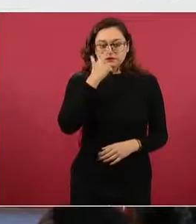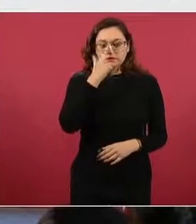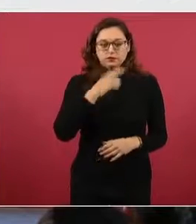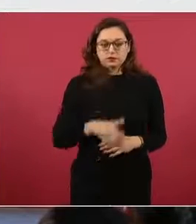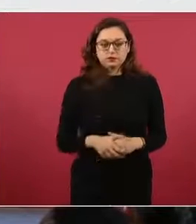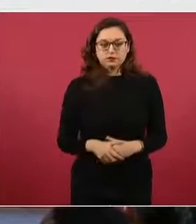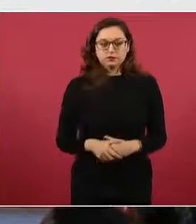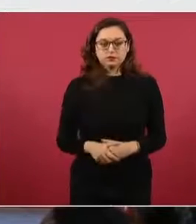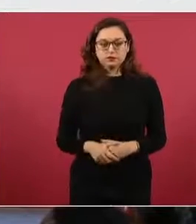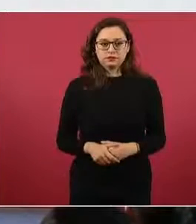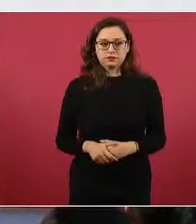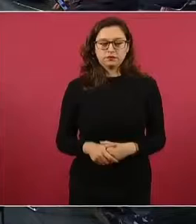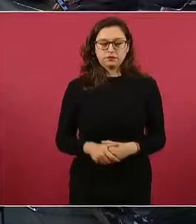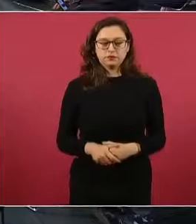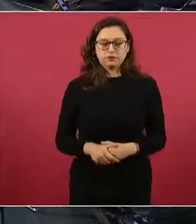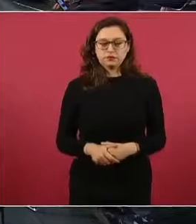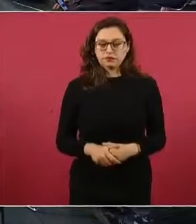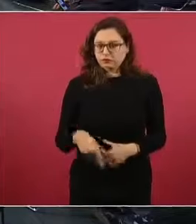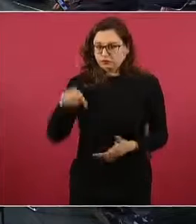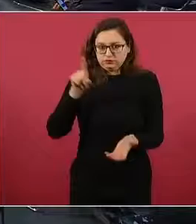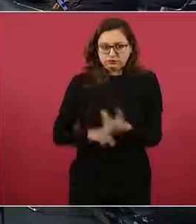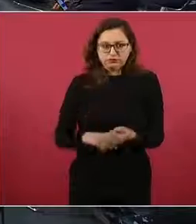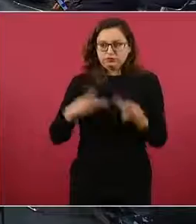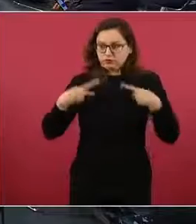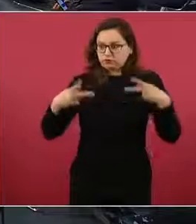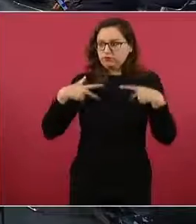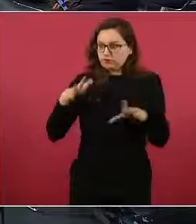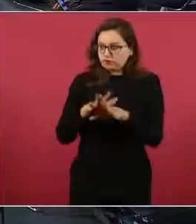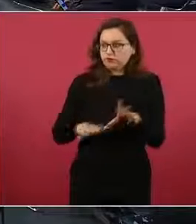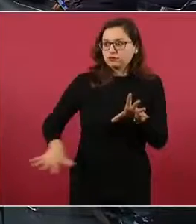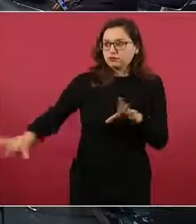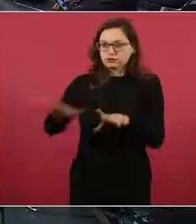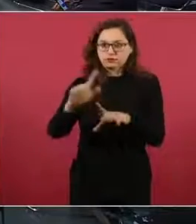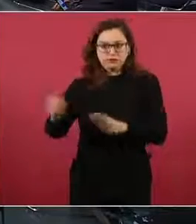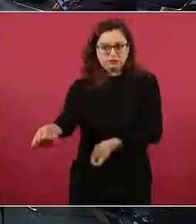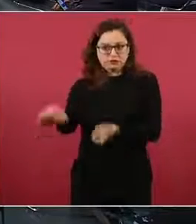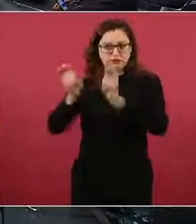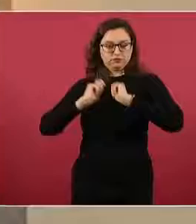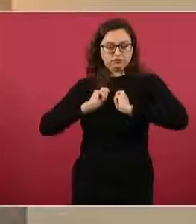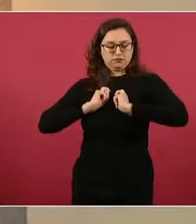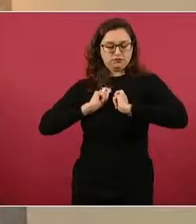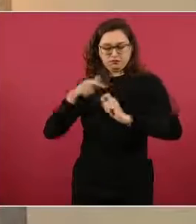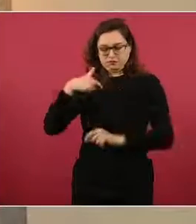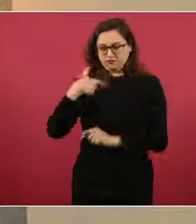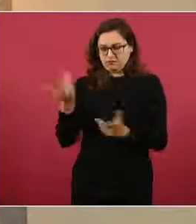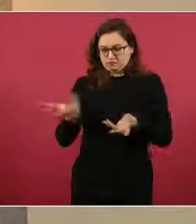Son procesos democráticos, son instituciones